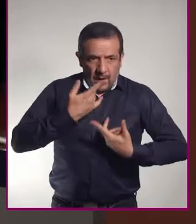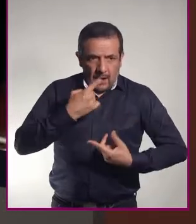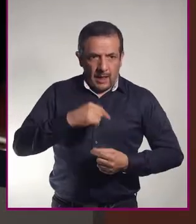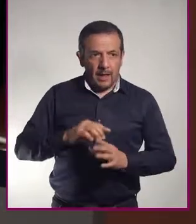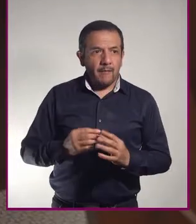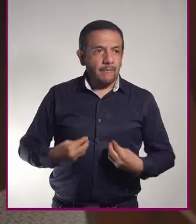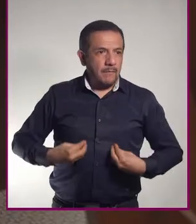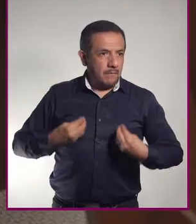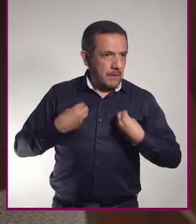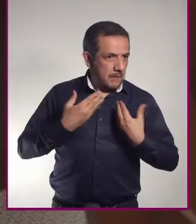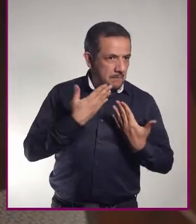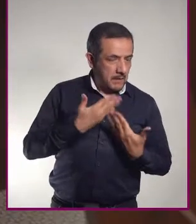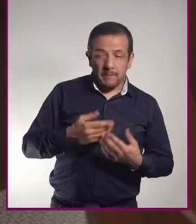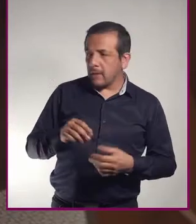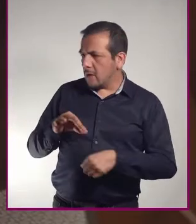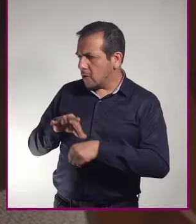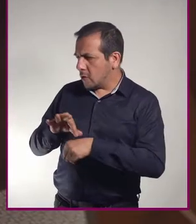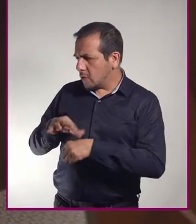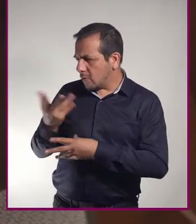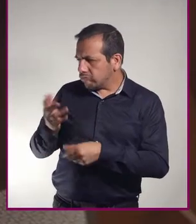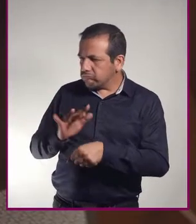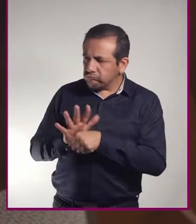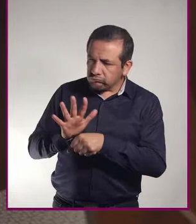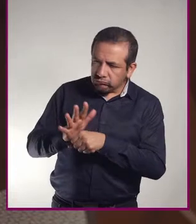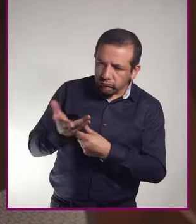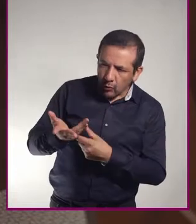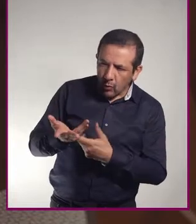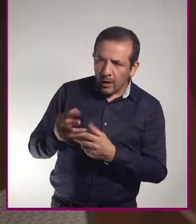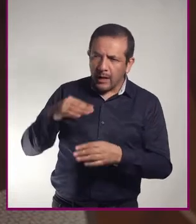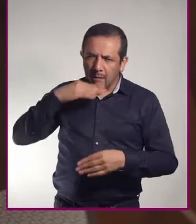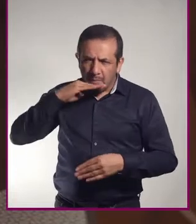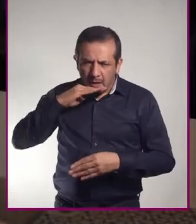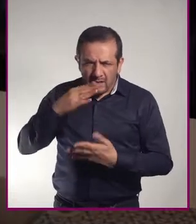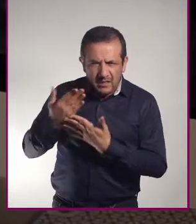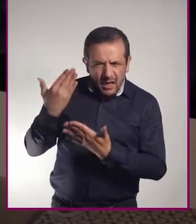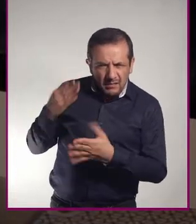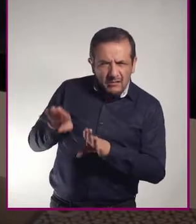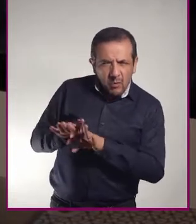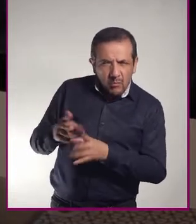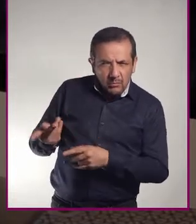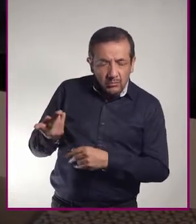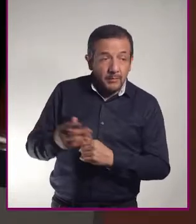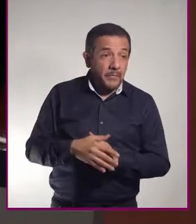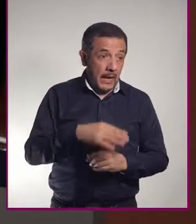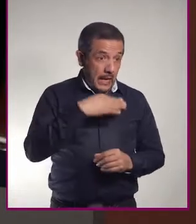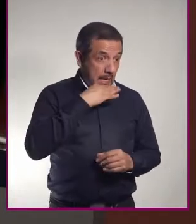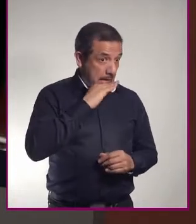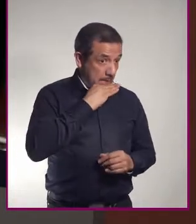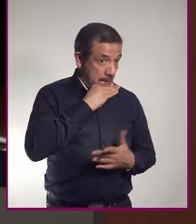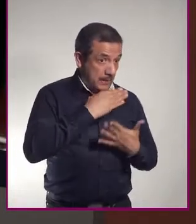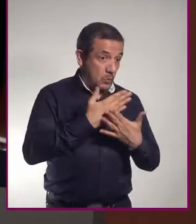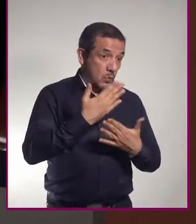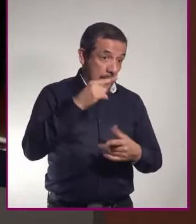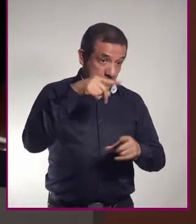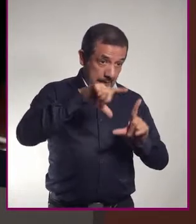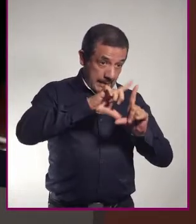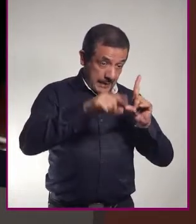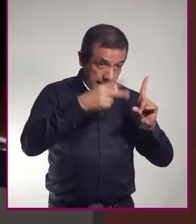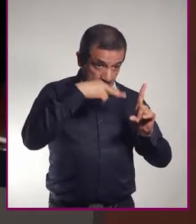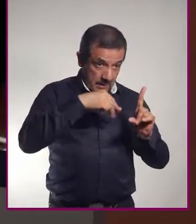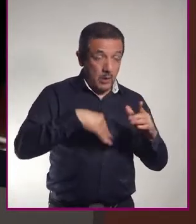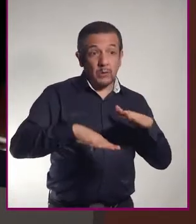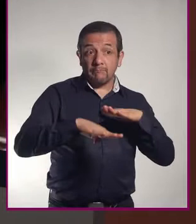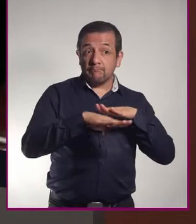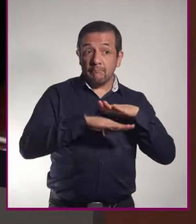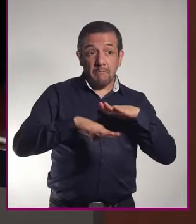fundamentales. Doctor, ¿qué papel jugaba ya entonces el maíz? El maíz ha sido en nuestro país la base